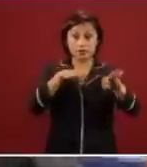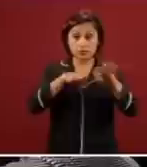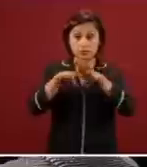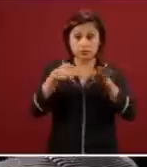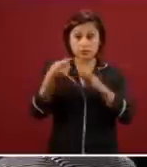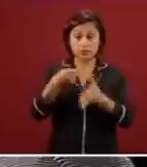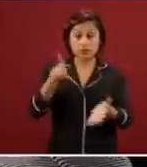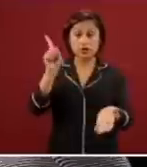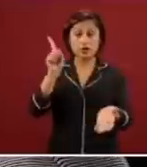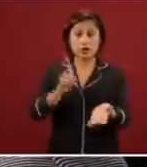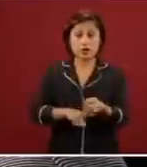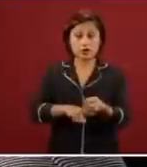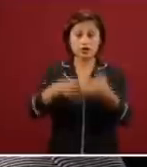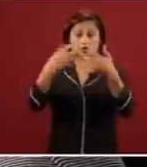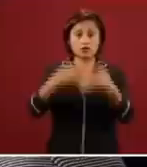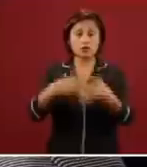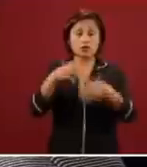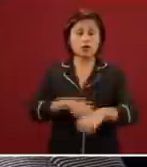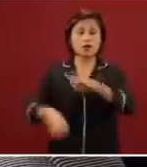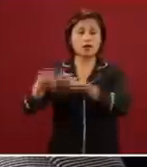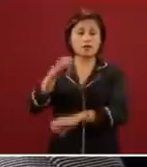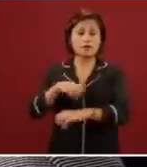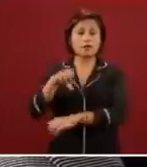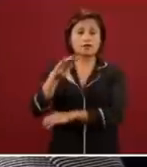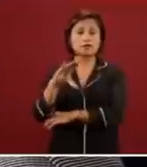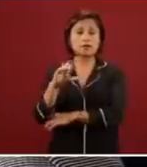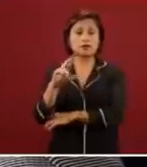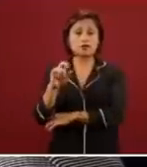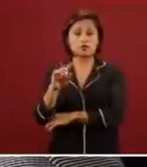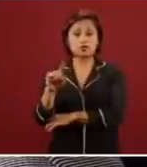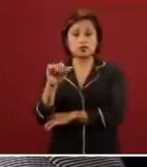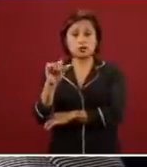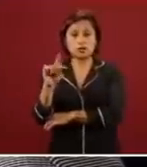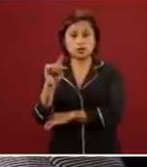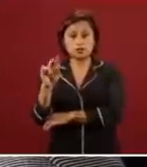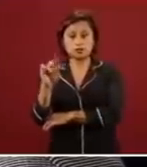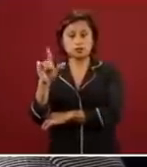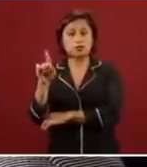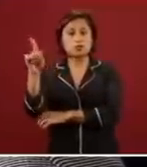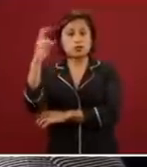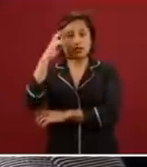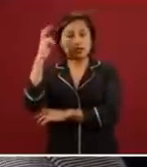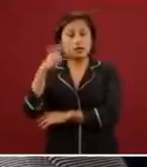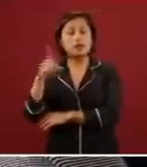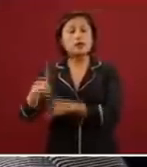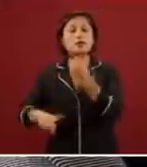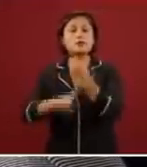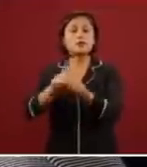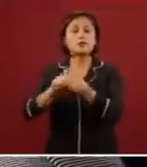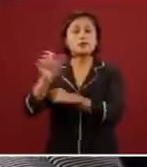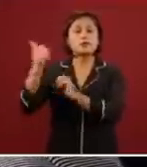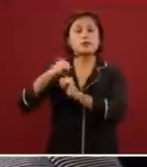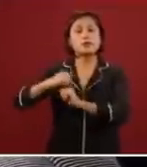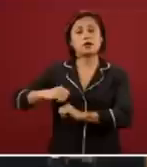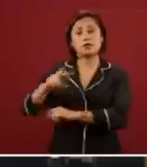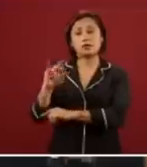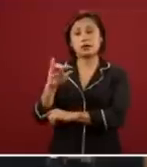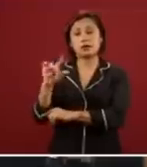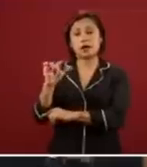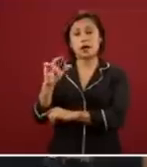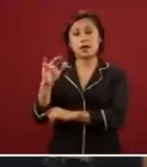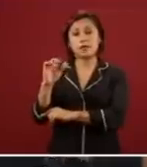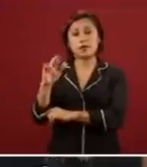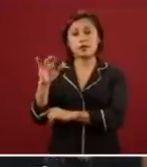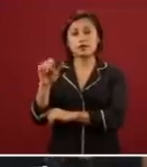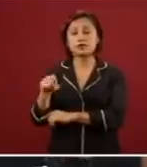Cruz Azul en Hidalgo también enfrentan un grave problema con Billy Álvarez, donde los trabajadores de la cementera